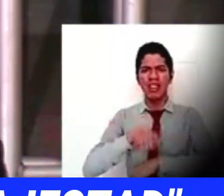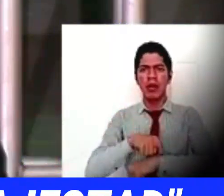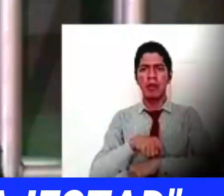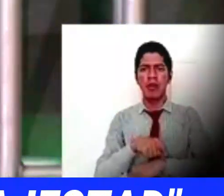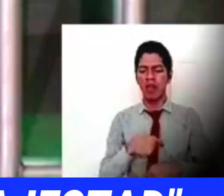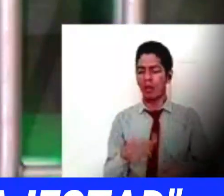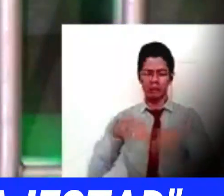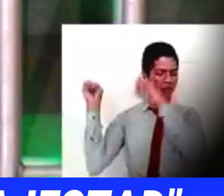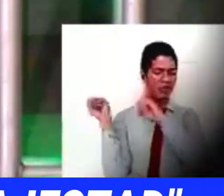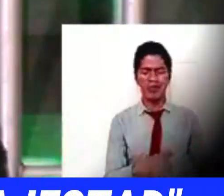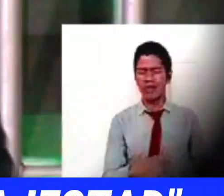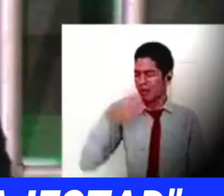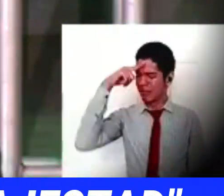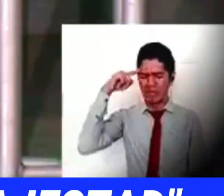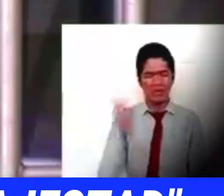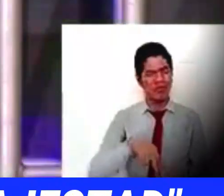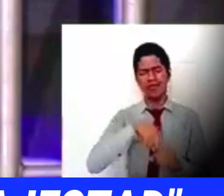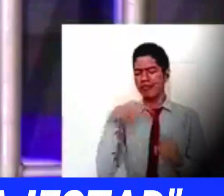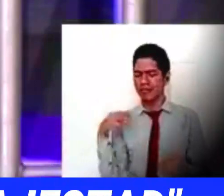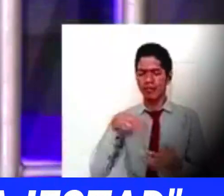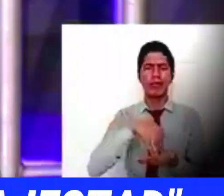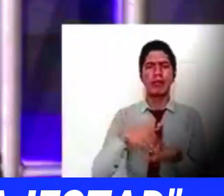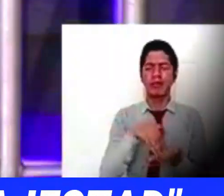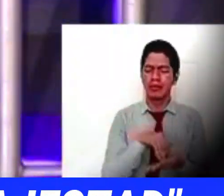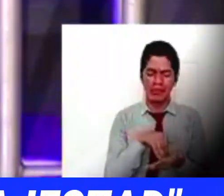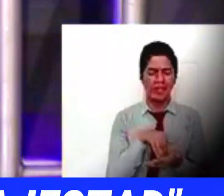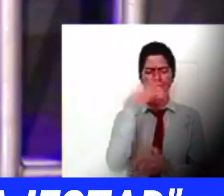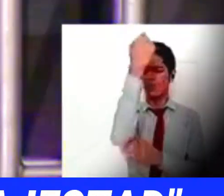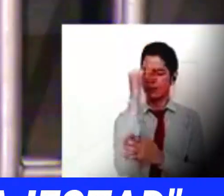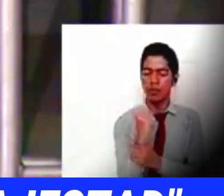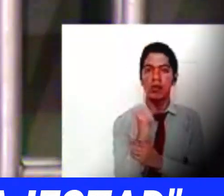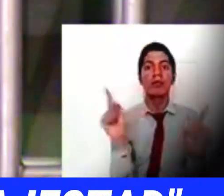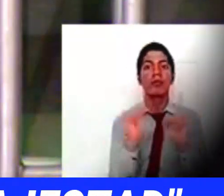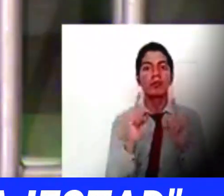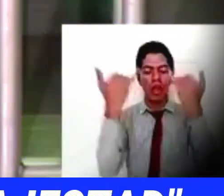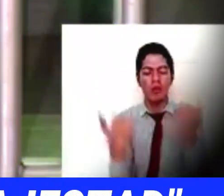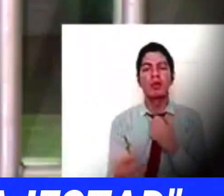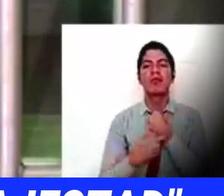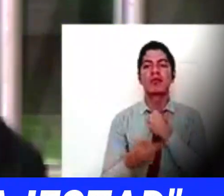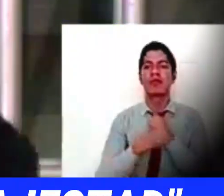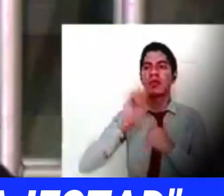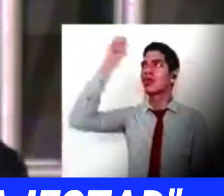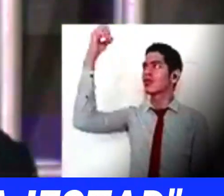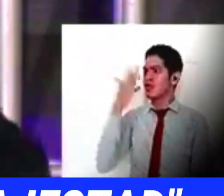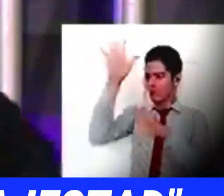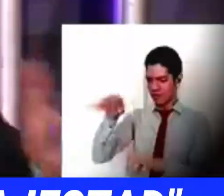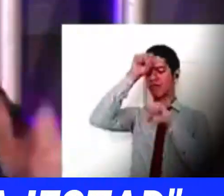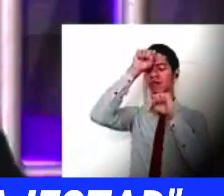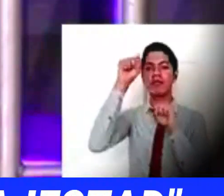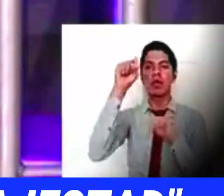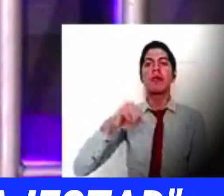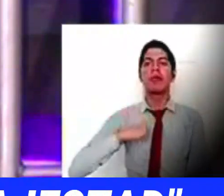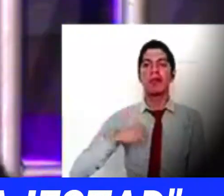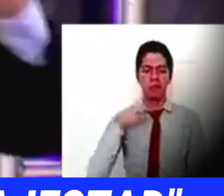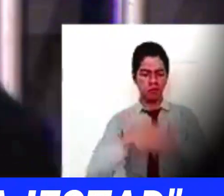la toalla, este no es el tiempo de desmayar, este es el tiempo de aferrarnos a la gracia de Dios. Lo que tú tienes, el mundo no lo tiene.